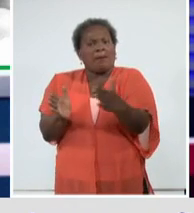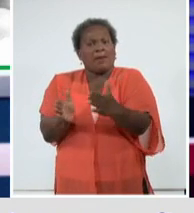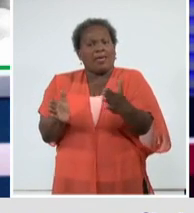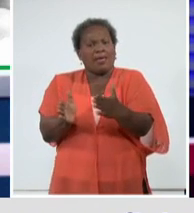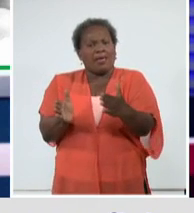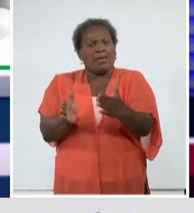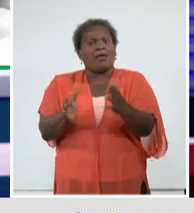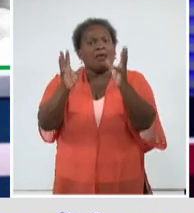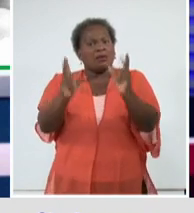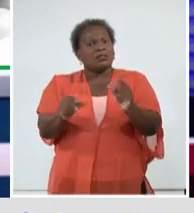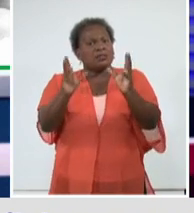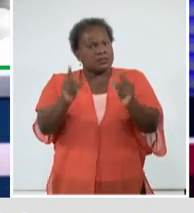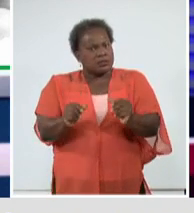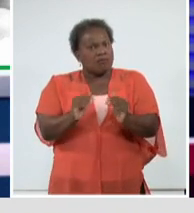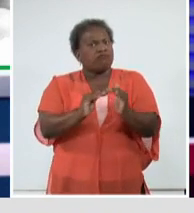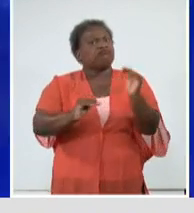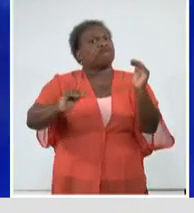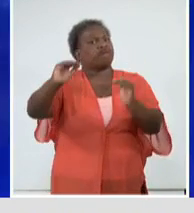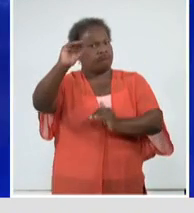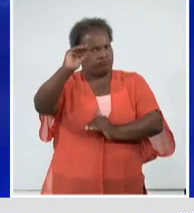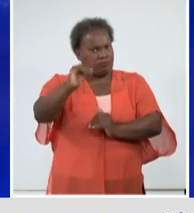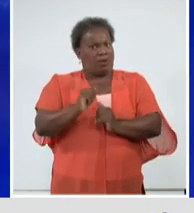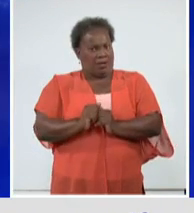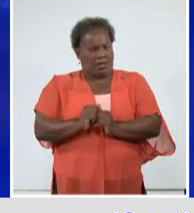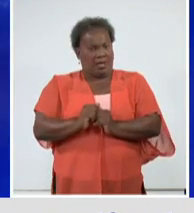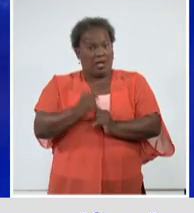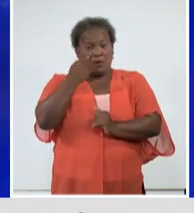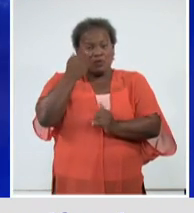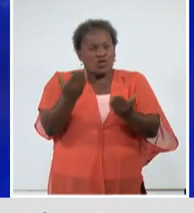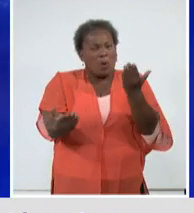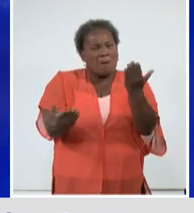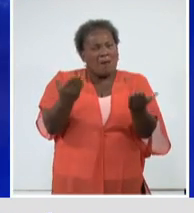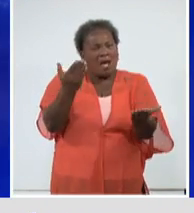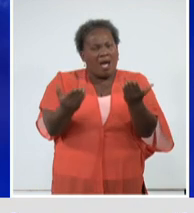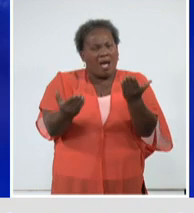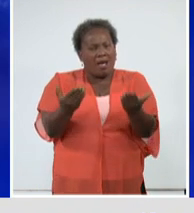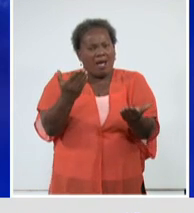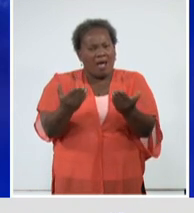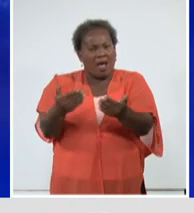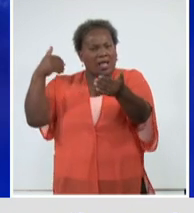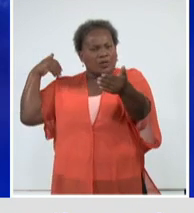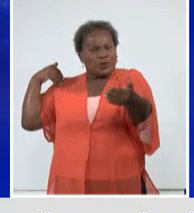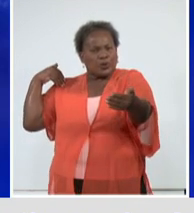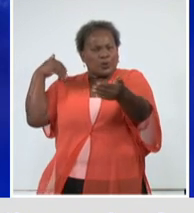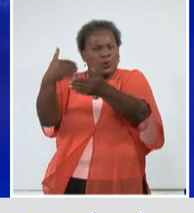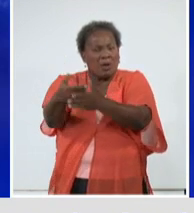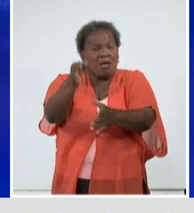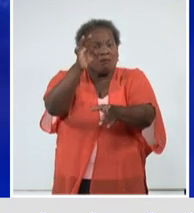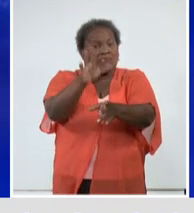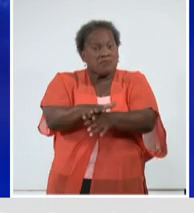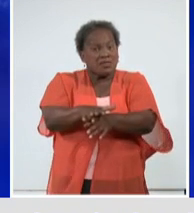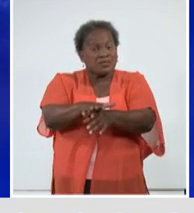son sumamente altas cuando usted viene comparando desde el inicio de la pandemia, en el pasado año 2020, hasta